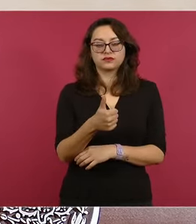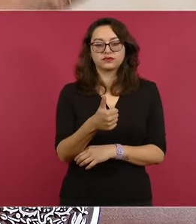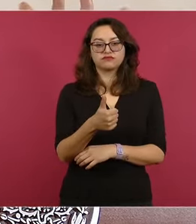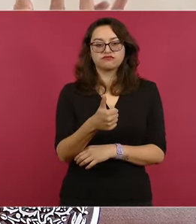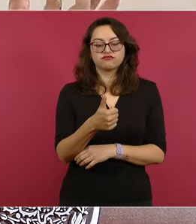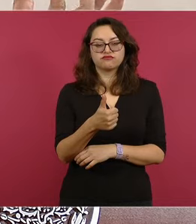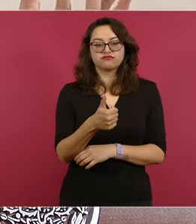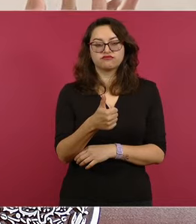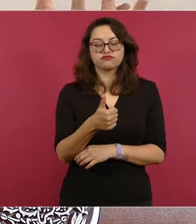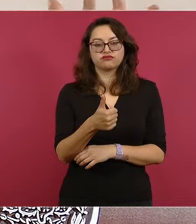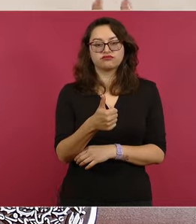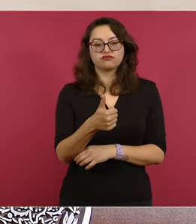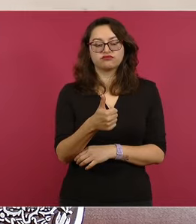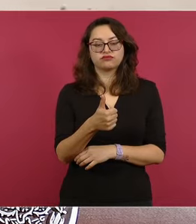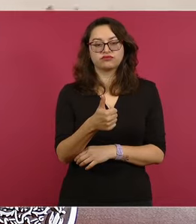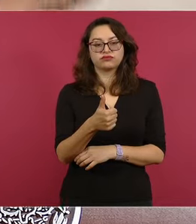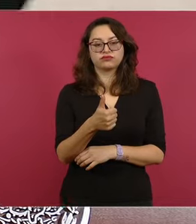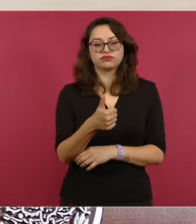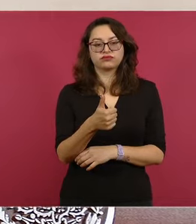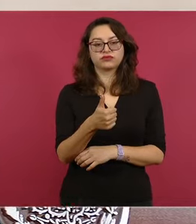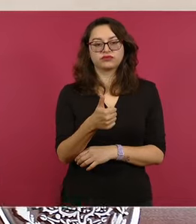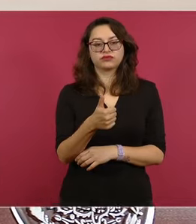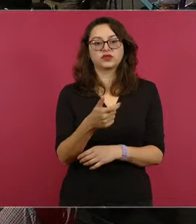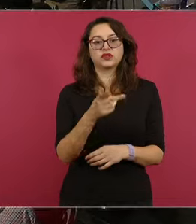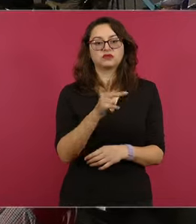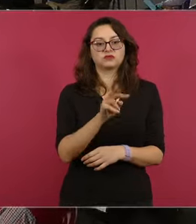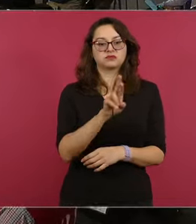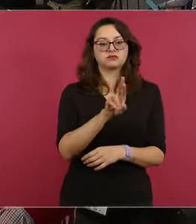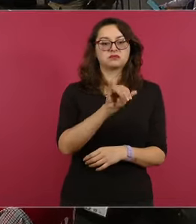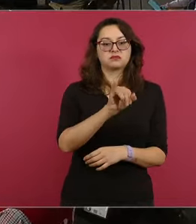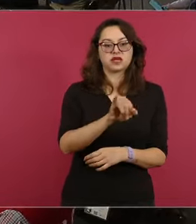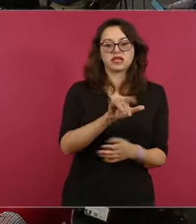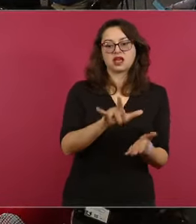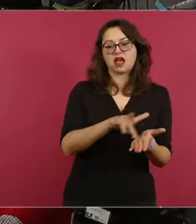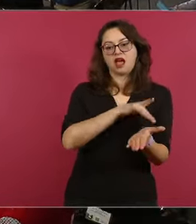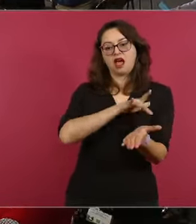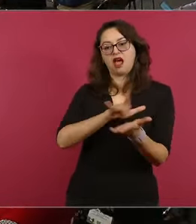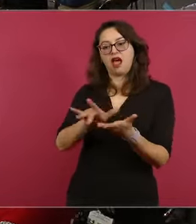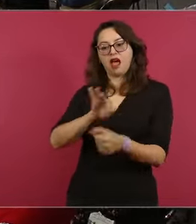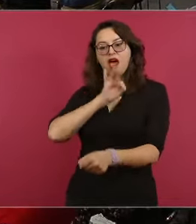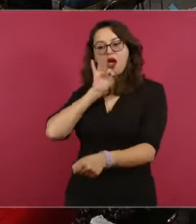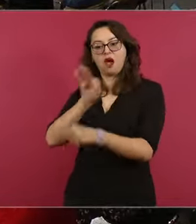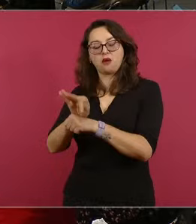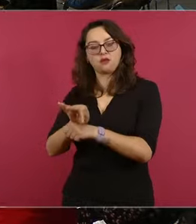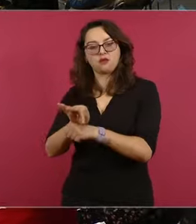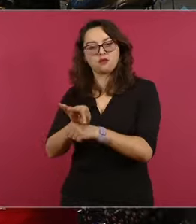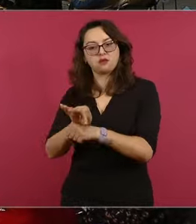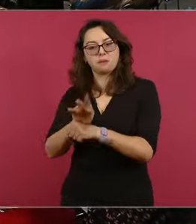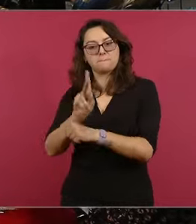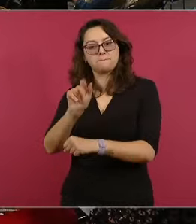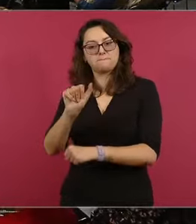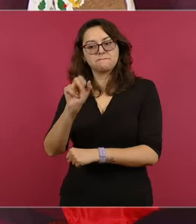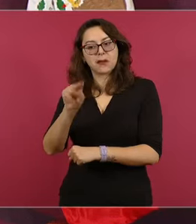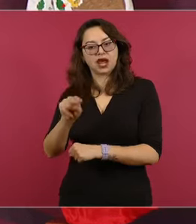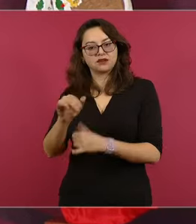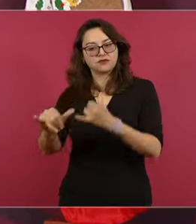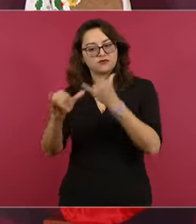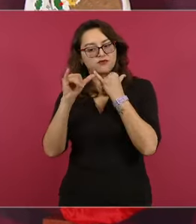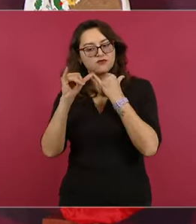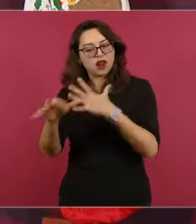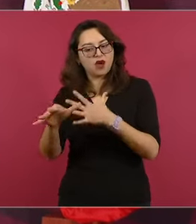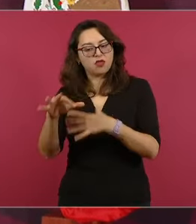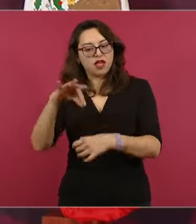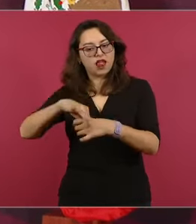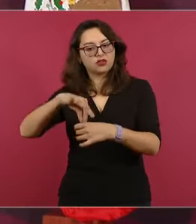el PRI le ayudó al PAN en el fraude, cuando nos robaron la presidencia.